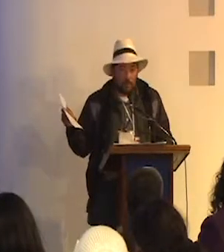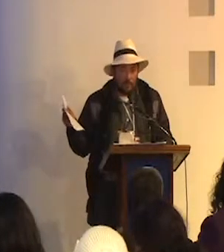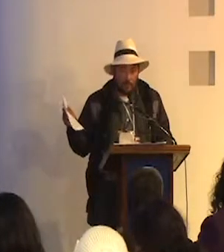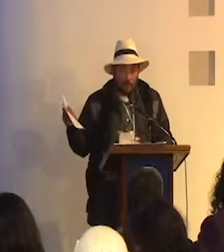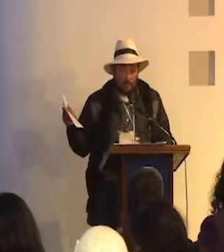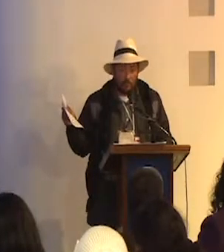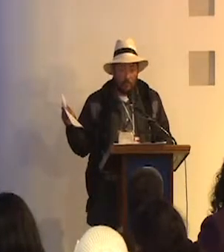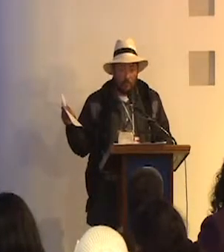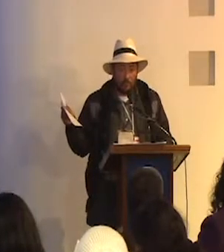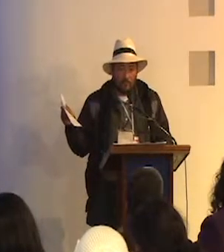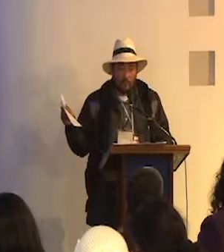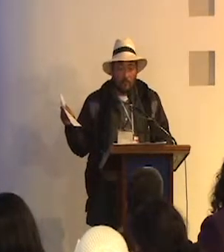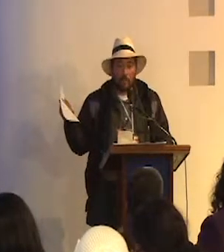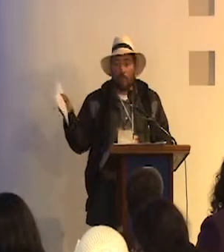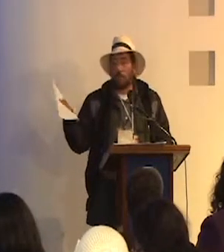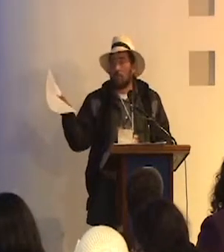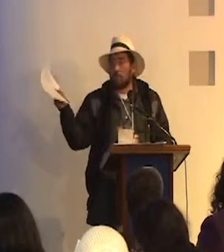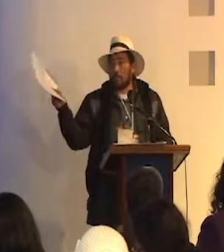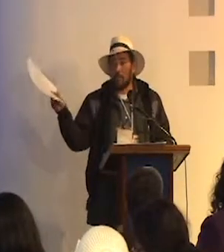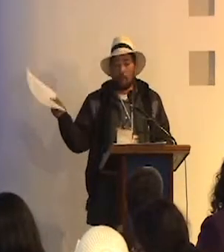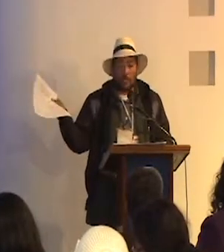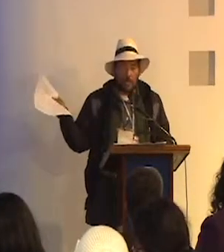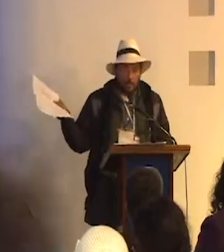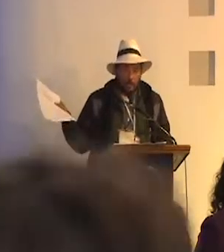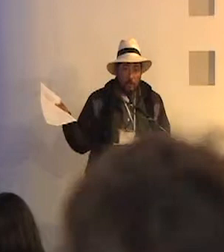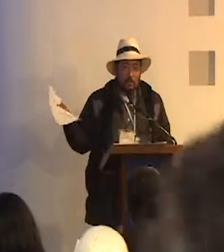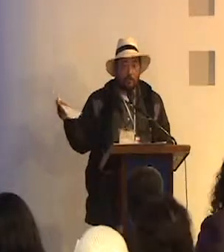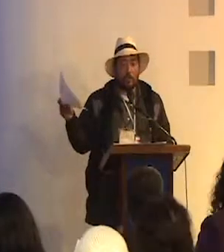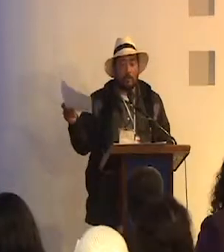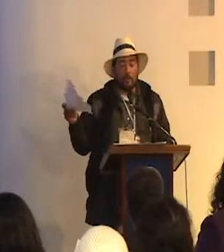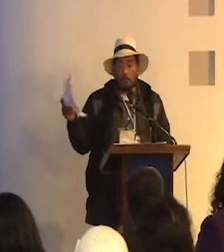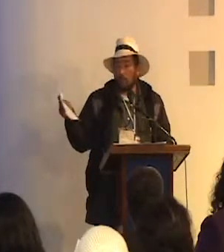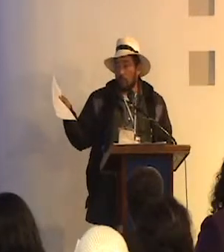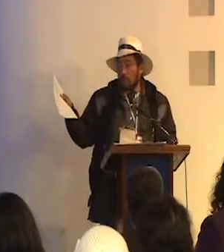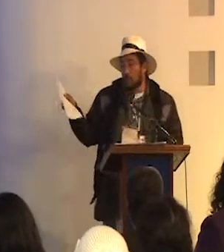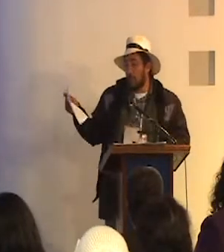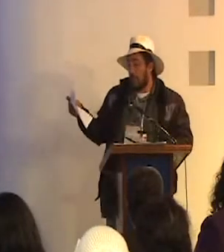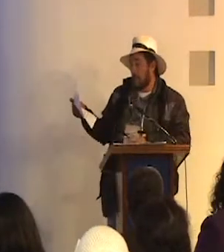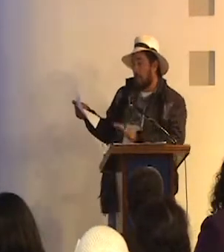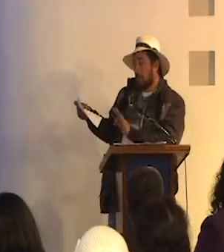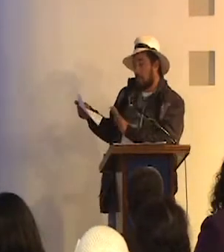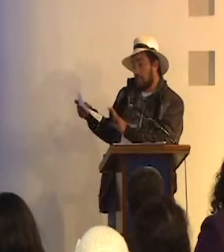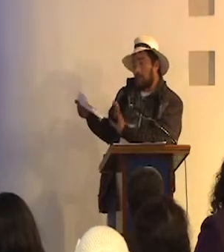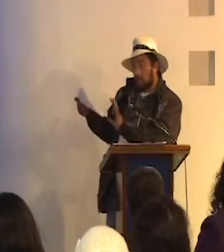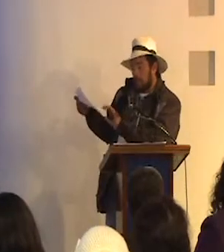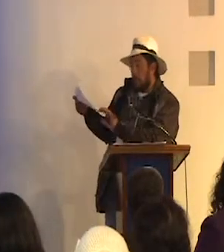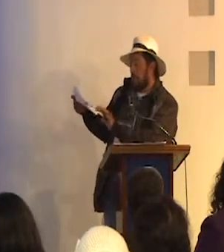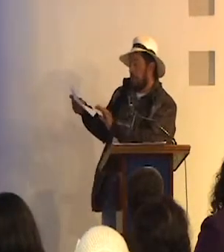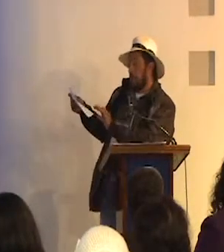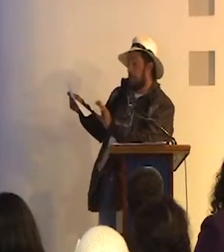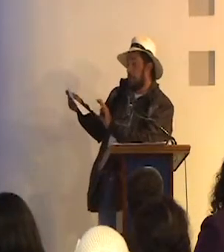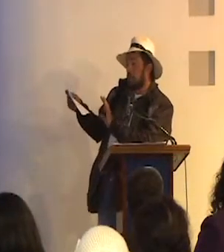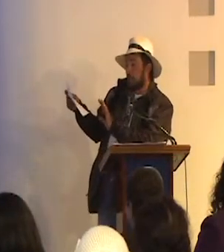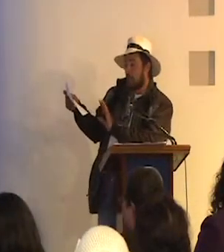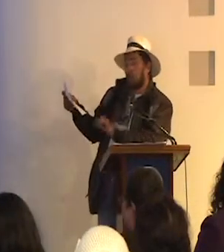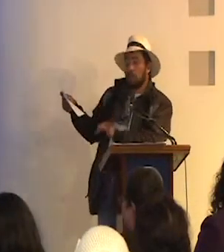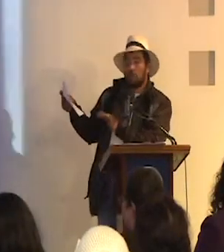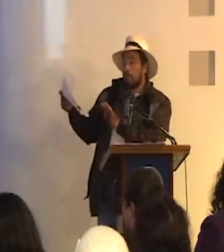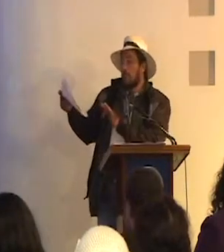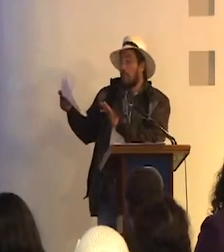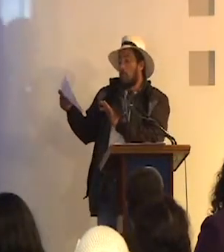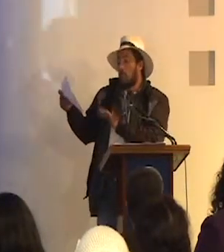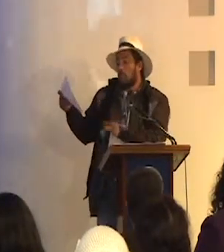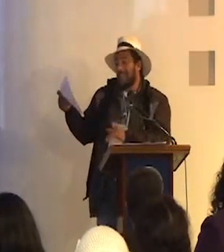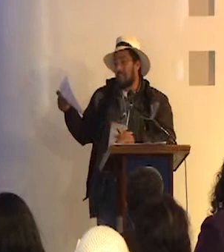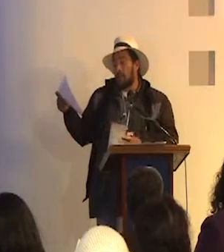gobierno. Yo no le creo al gobierno colombiano, porque nosotros lo que están hablando ustedes de vivienda, nosotros las viviendas de nosotros estamos exigiendo, para que me den un tiempito acá,